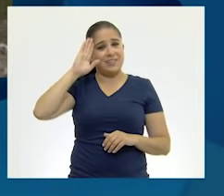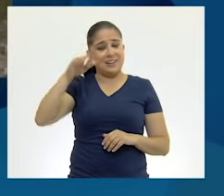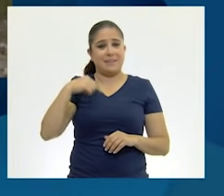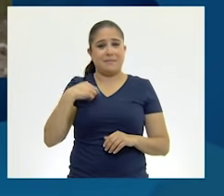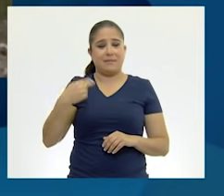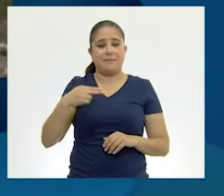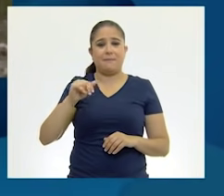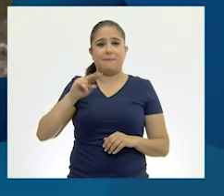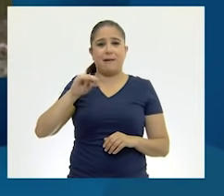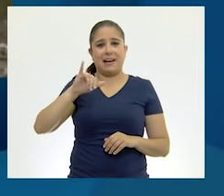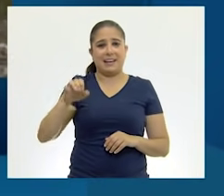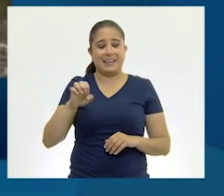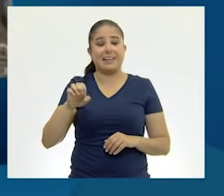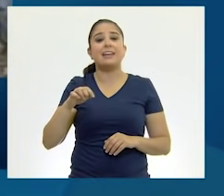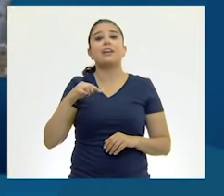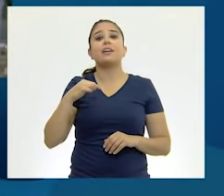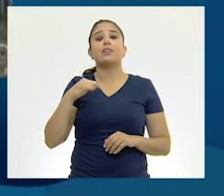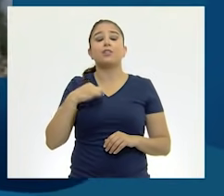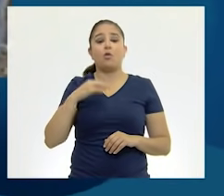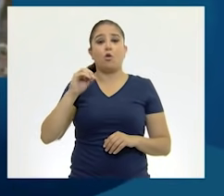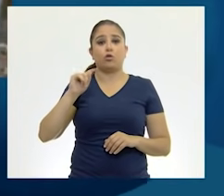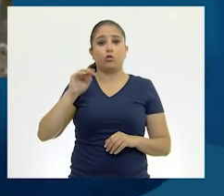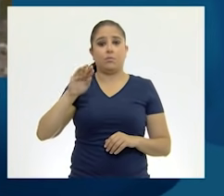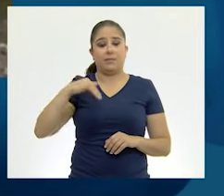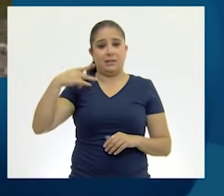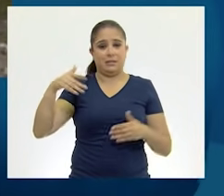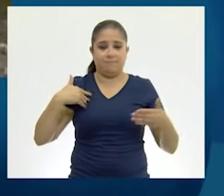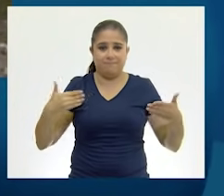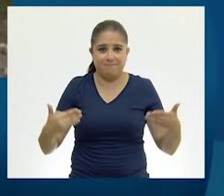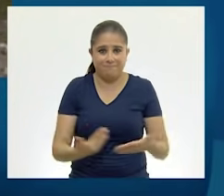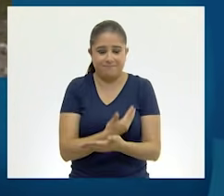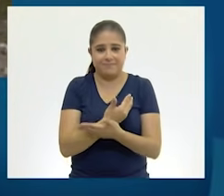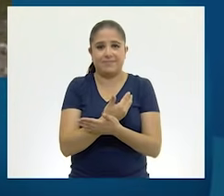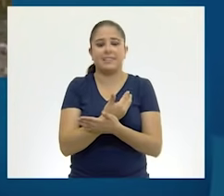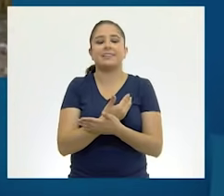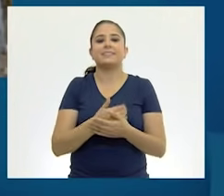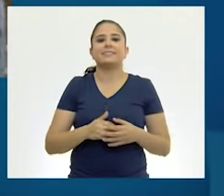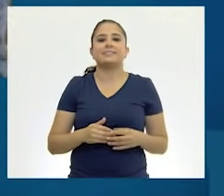Dajé. Soy otomí, que en mi lengua se dice ñañú.